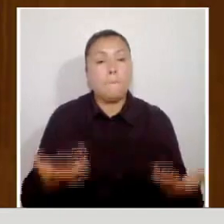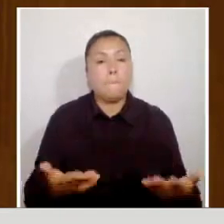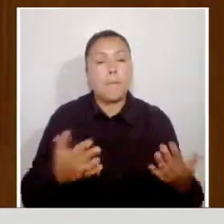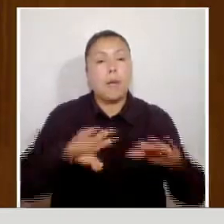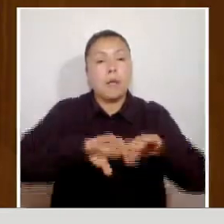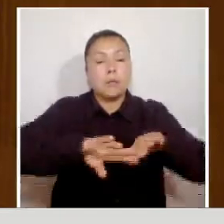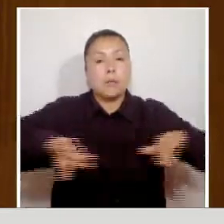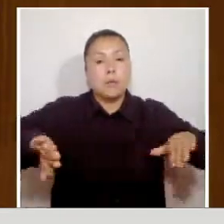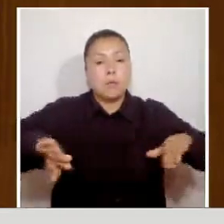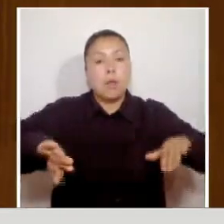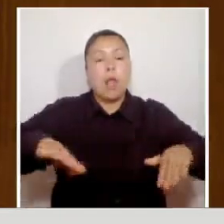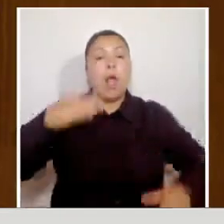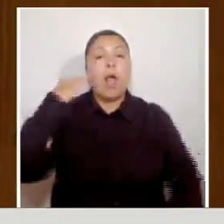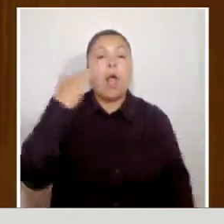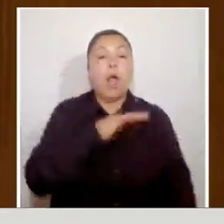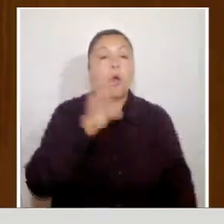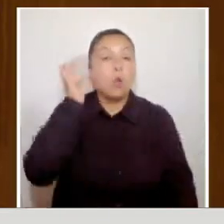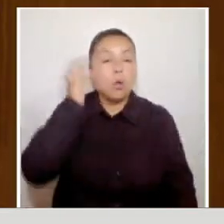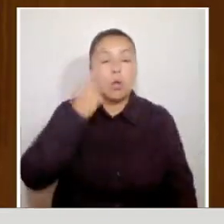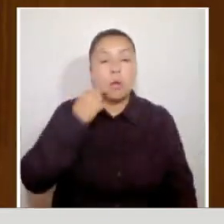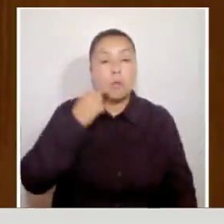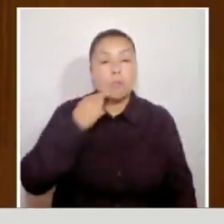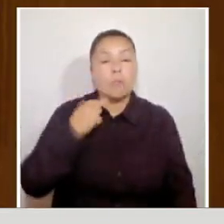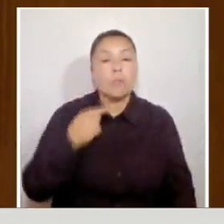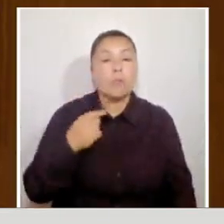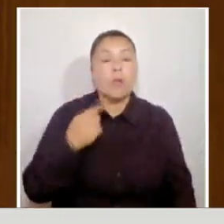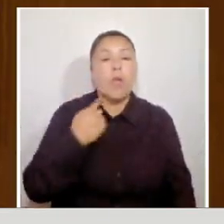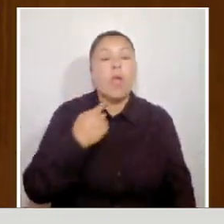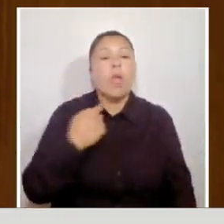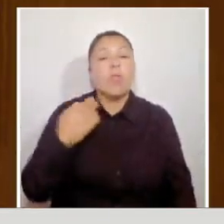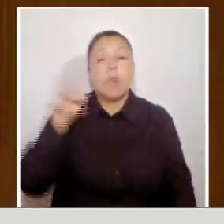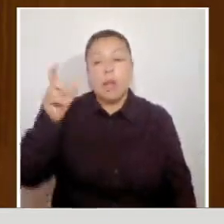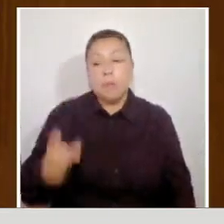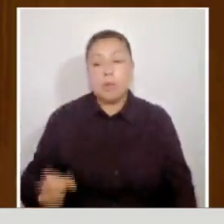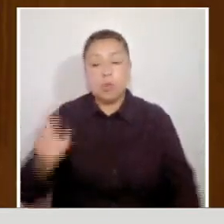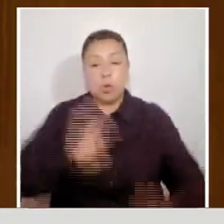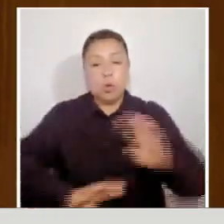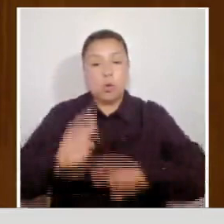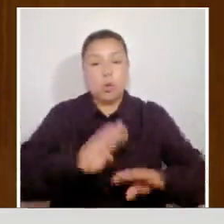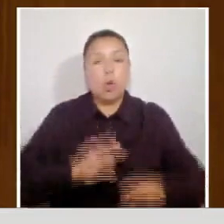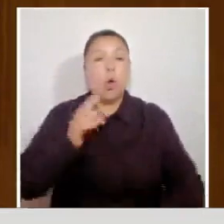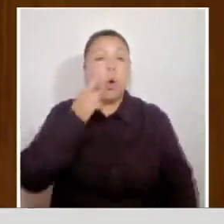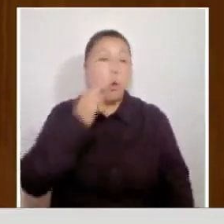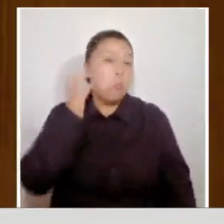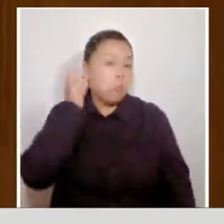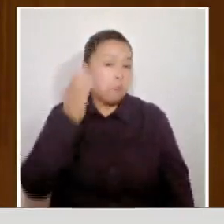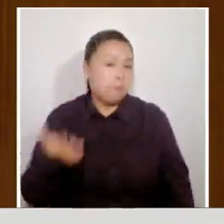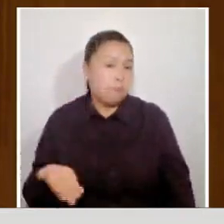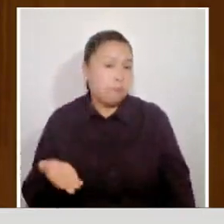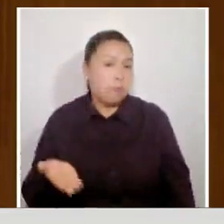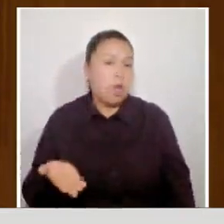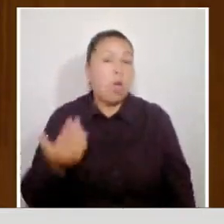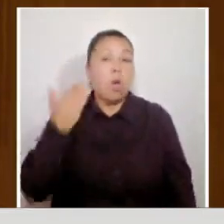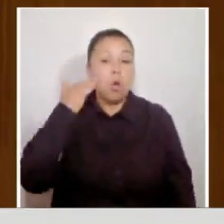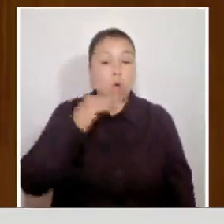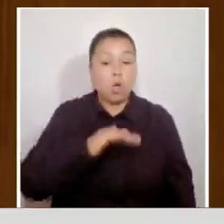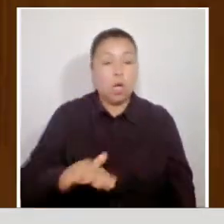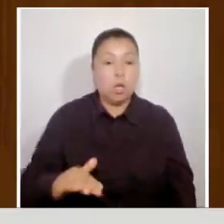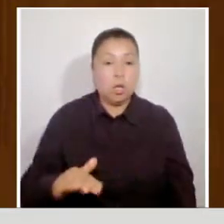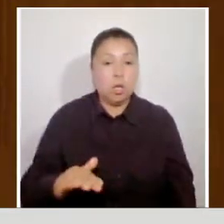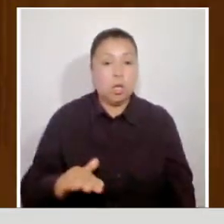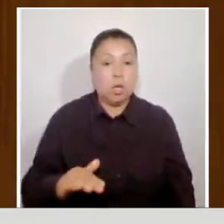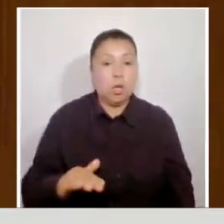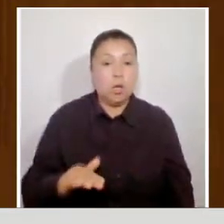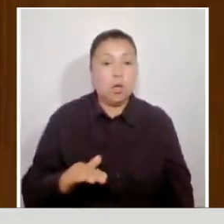a los niños niñas de sus cuidadores o cuidadoras con el que el menor se encuentra ante la